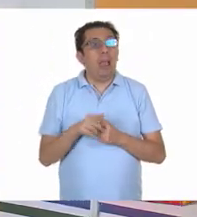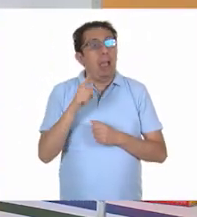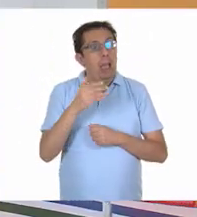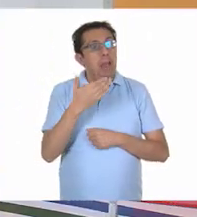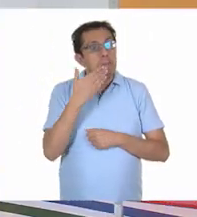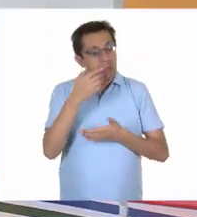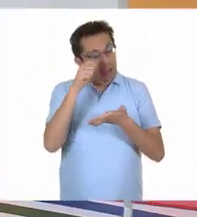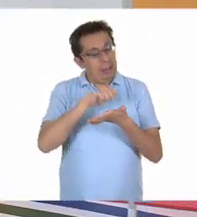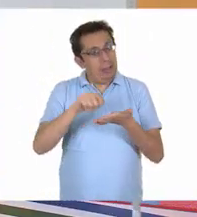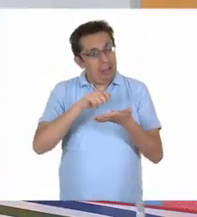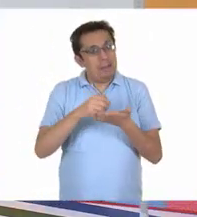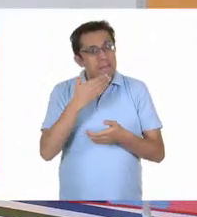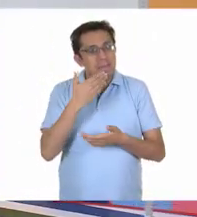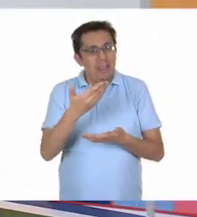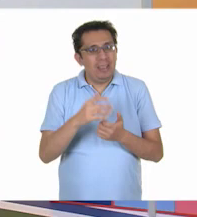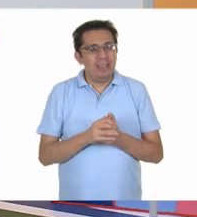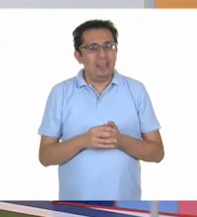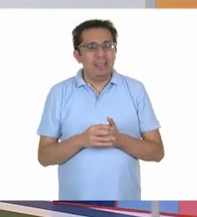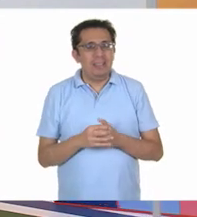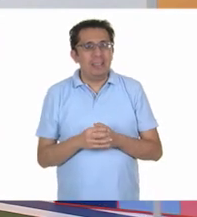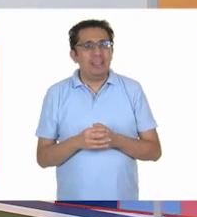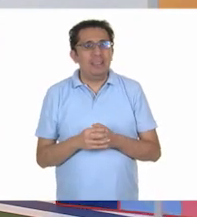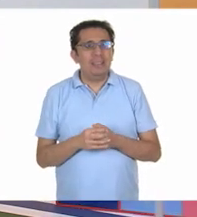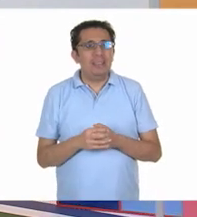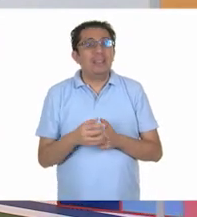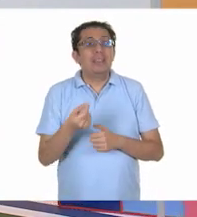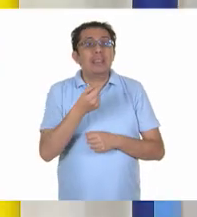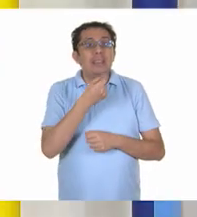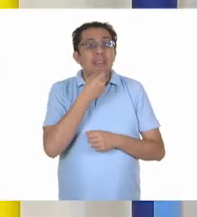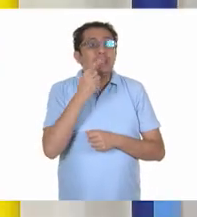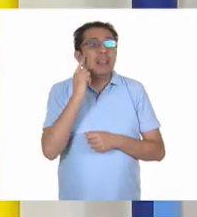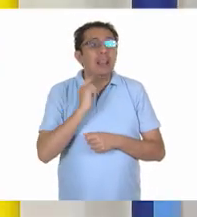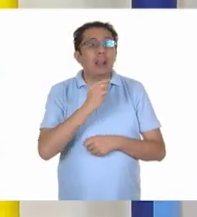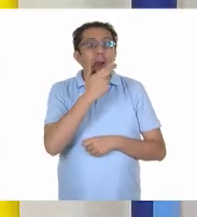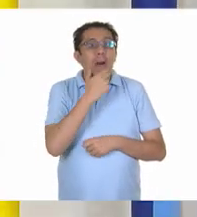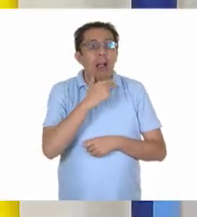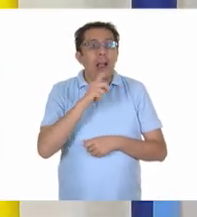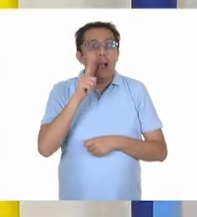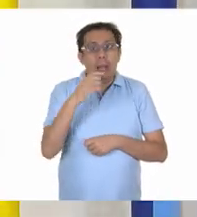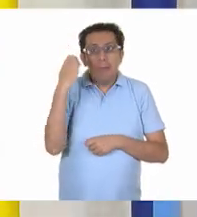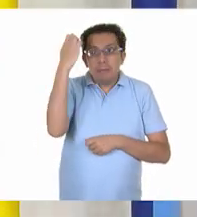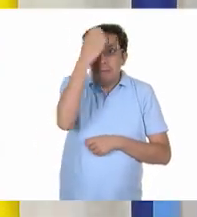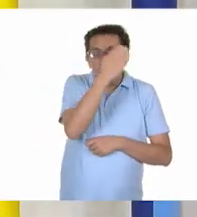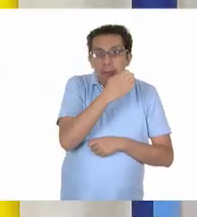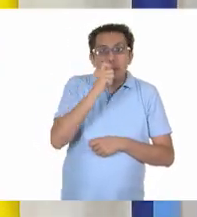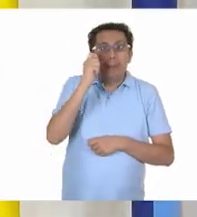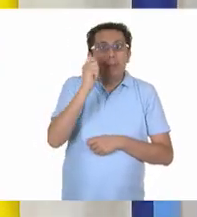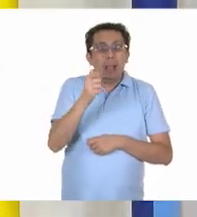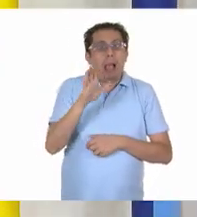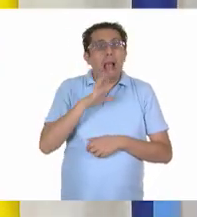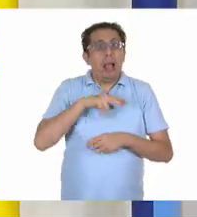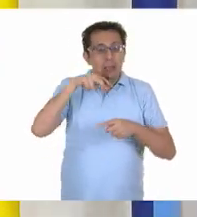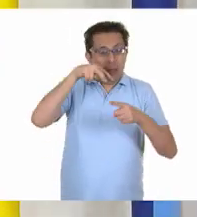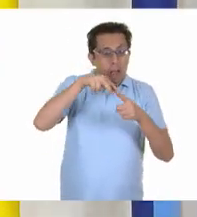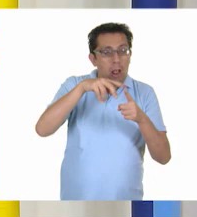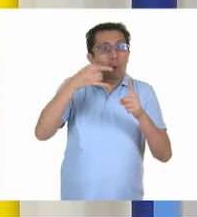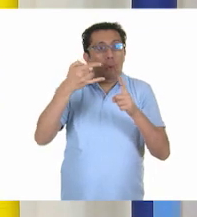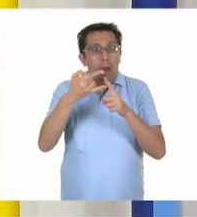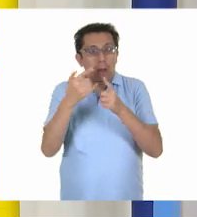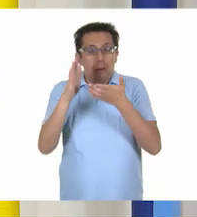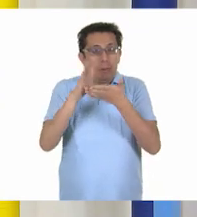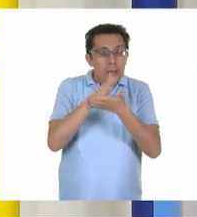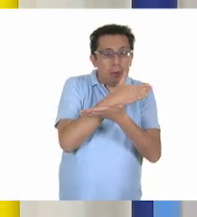Romboide. Ay, sí lo escribiste correctamente. Muy bien. Niñas y niños, podemos observar entonces